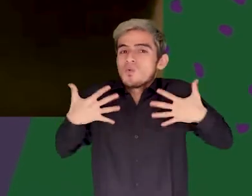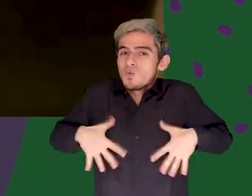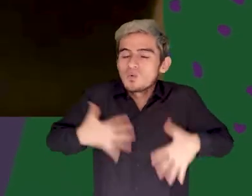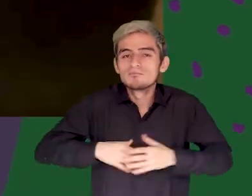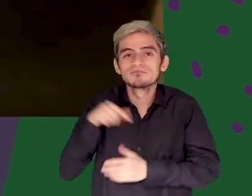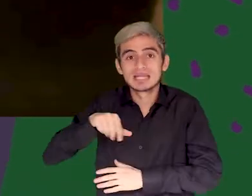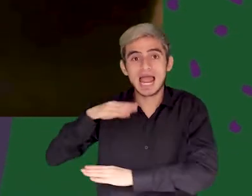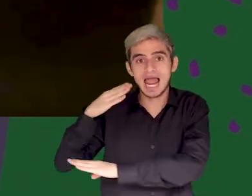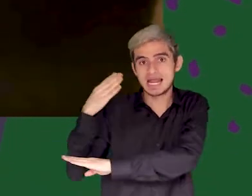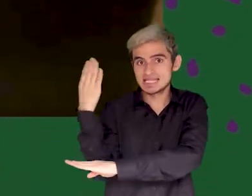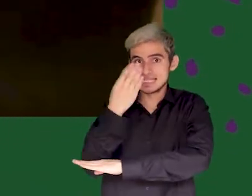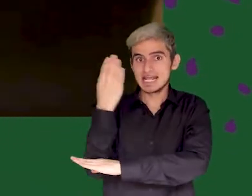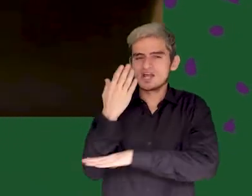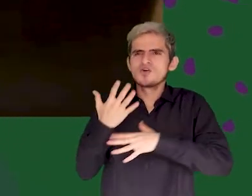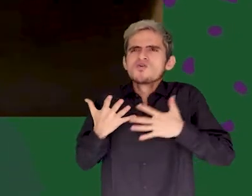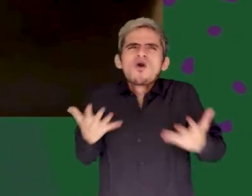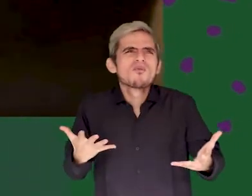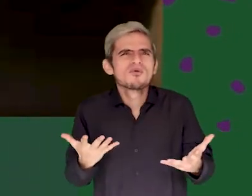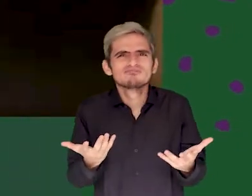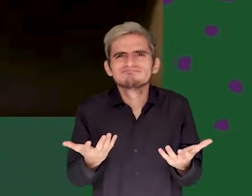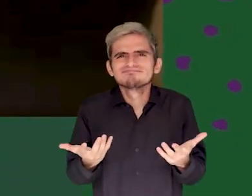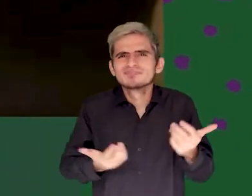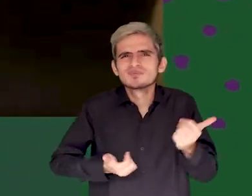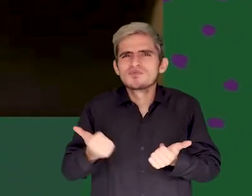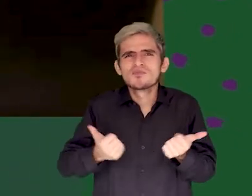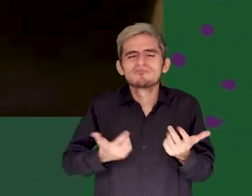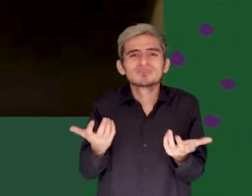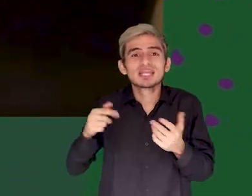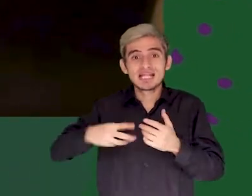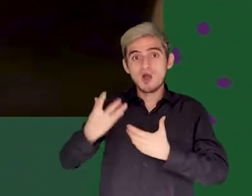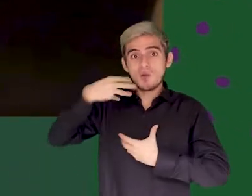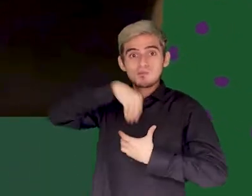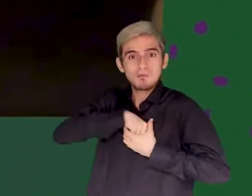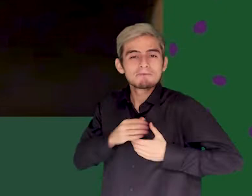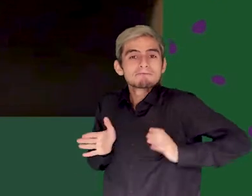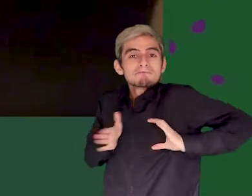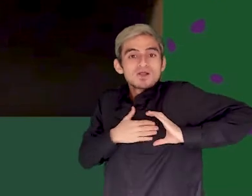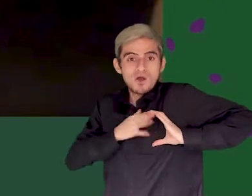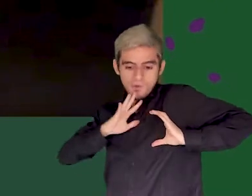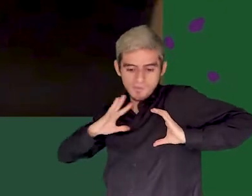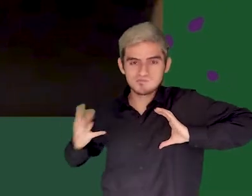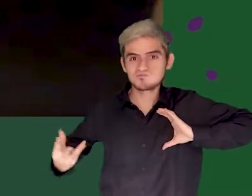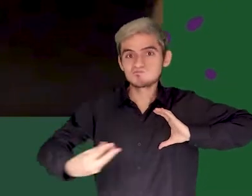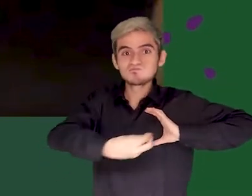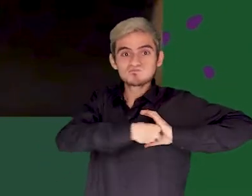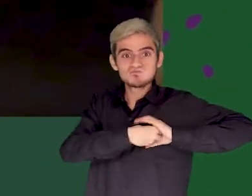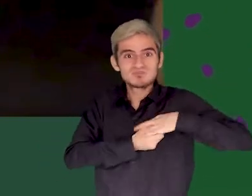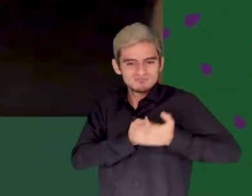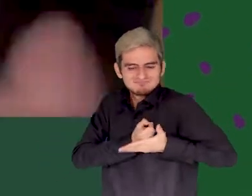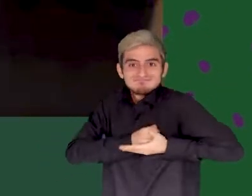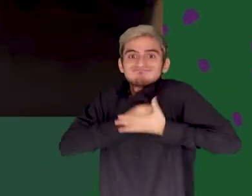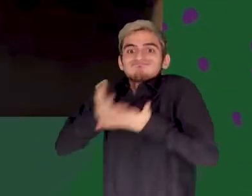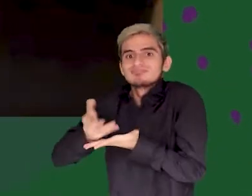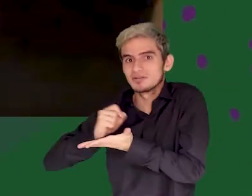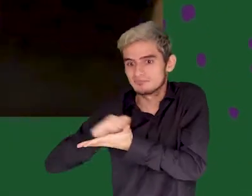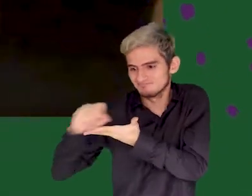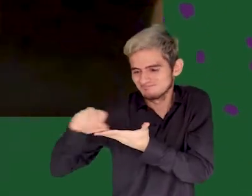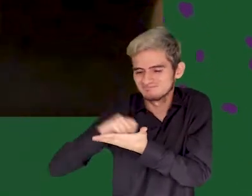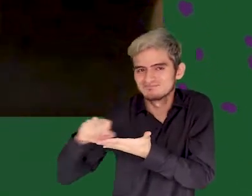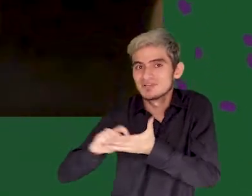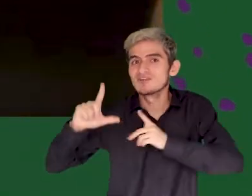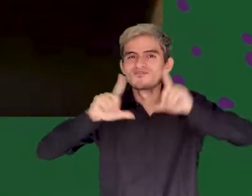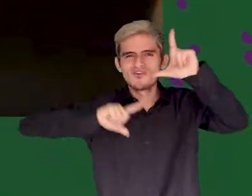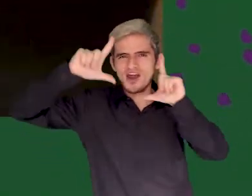magnífico que hace el cine es que mis sueños, esa cosa que es íntimo mía, cuando lo escribo lo pongo en